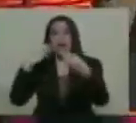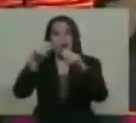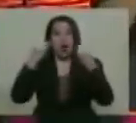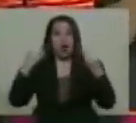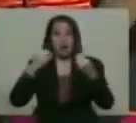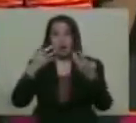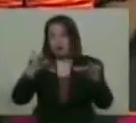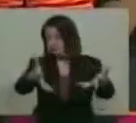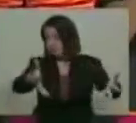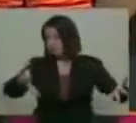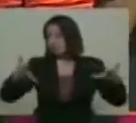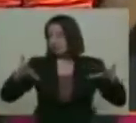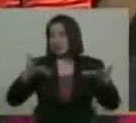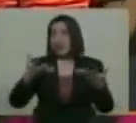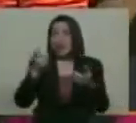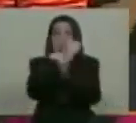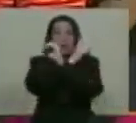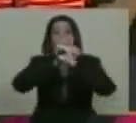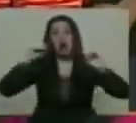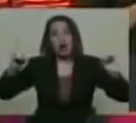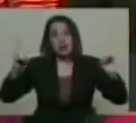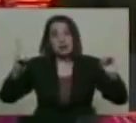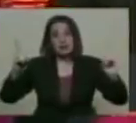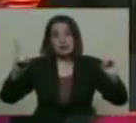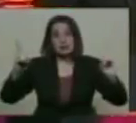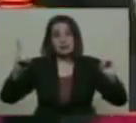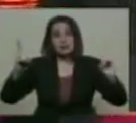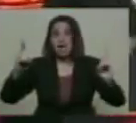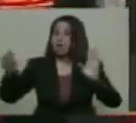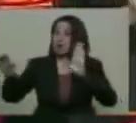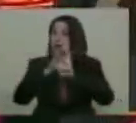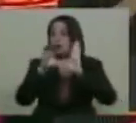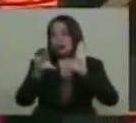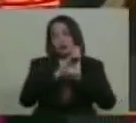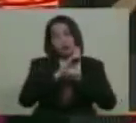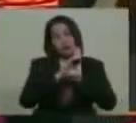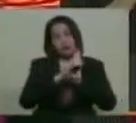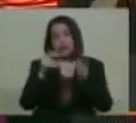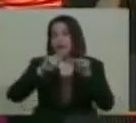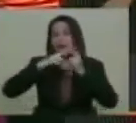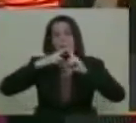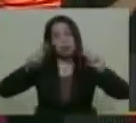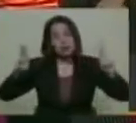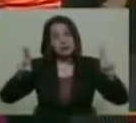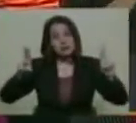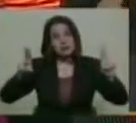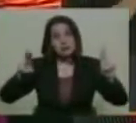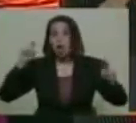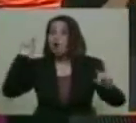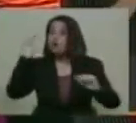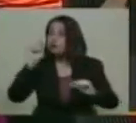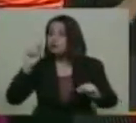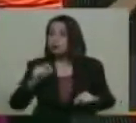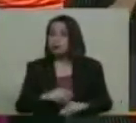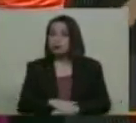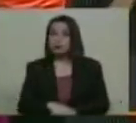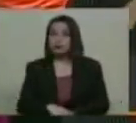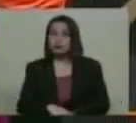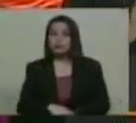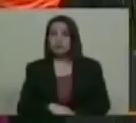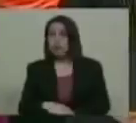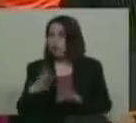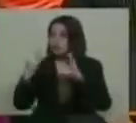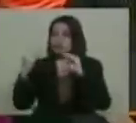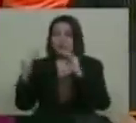gran victoria de la democracia, de la constitución y de la paz. Punto. No se hable